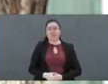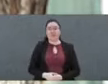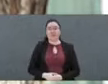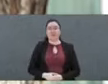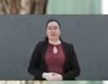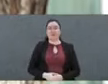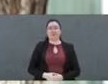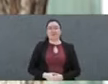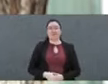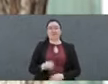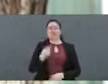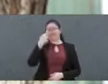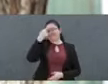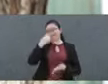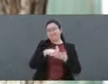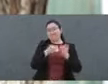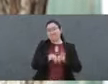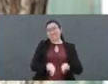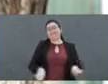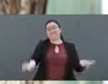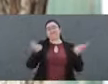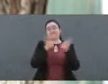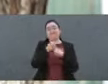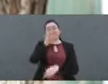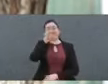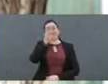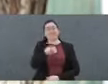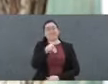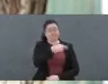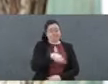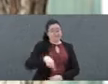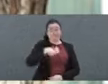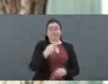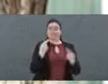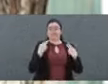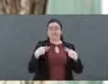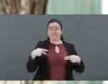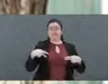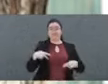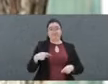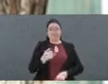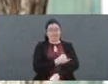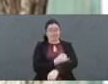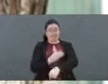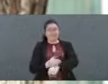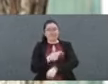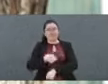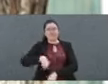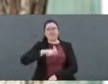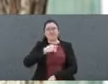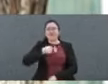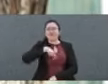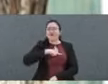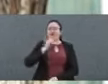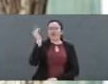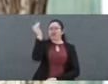Entonces, me parece importantísimo que los habitantes de la alcaldía conozcamos a